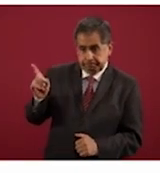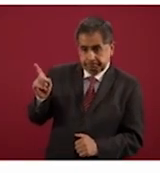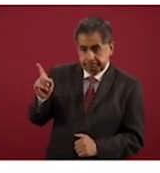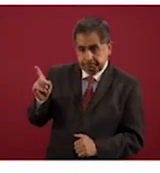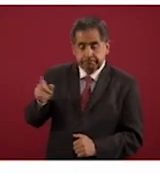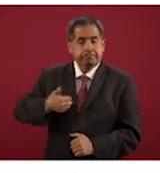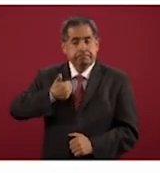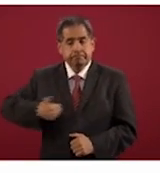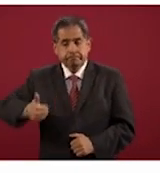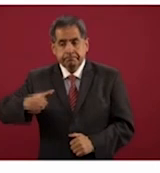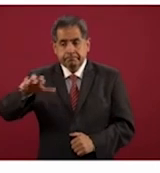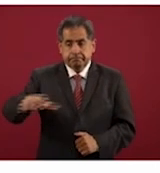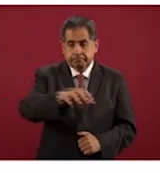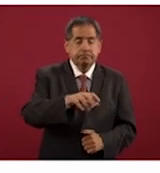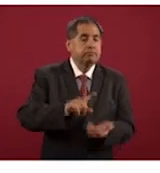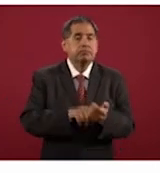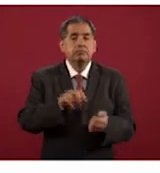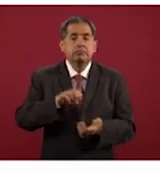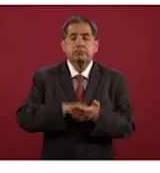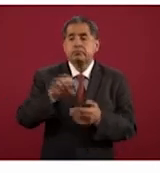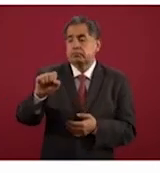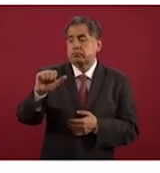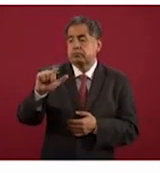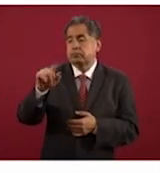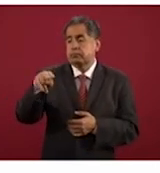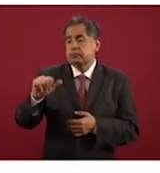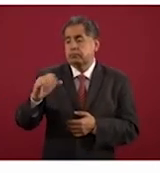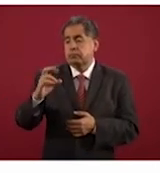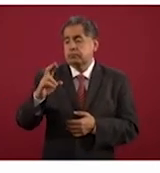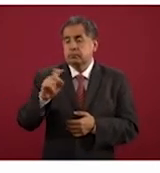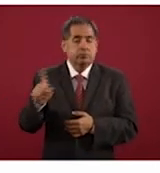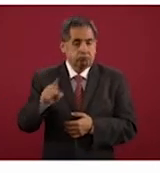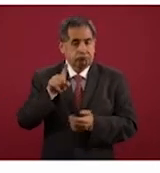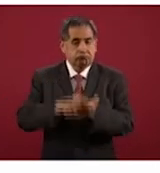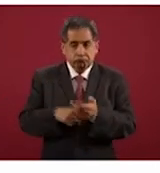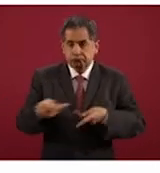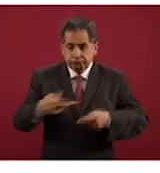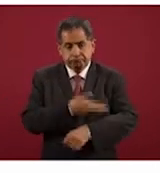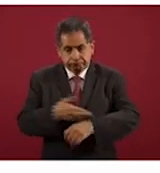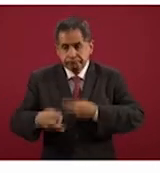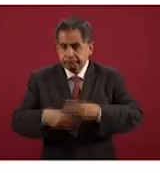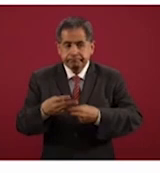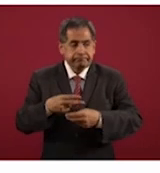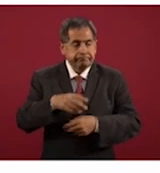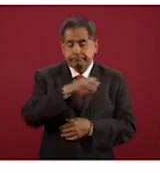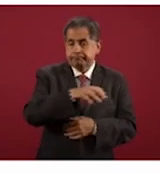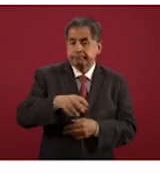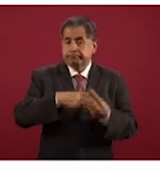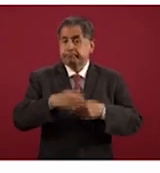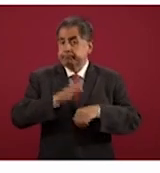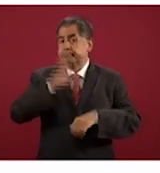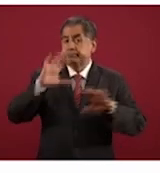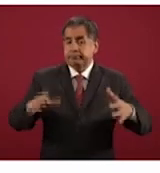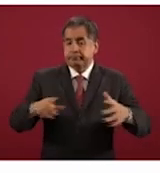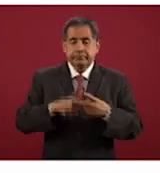refinería salina cruz es la que se programó para tener más plantas en este año salina